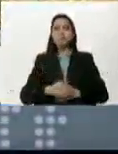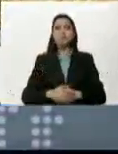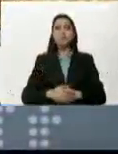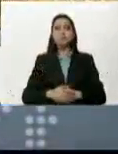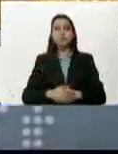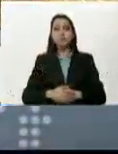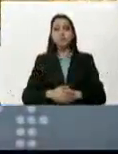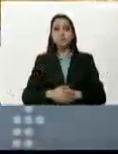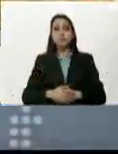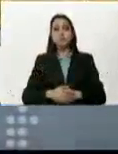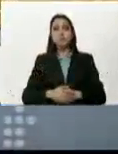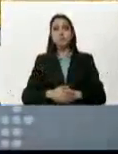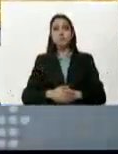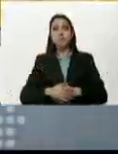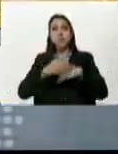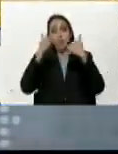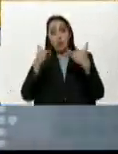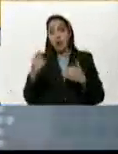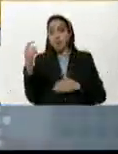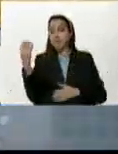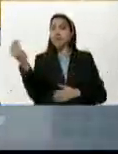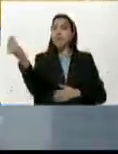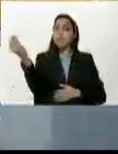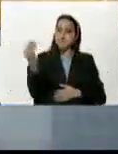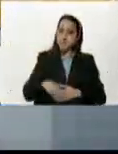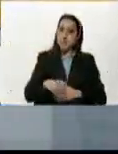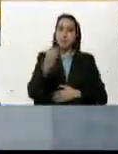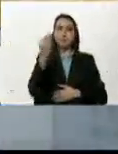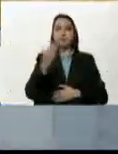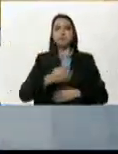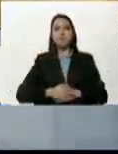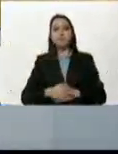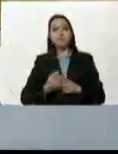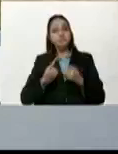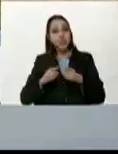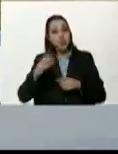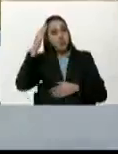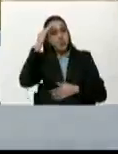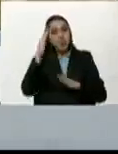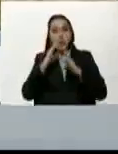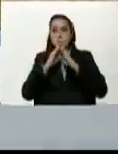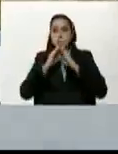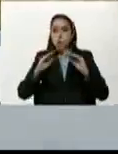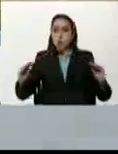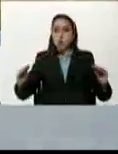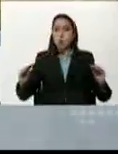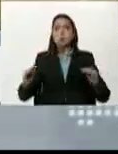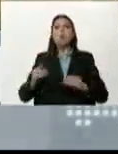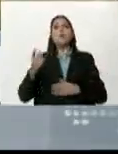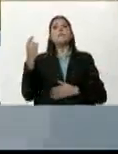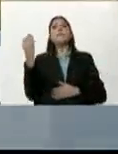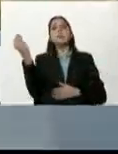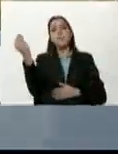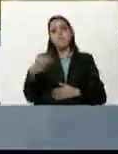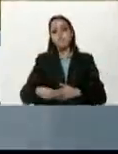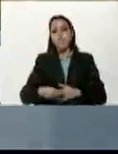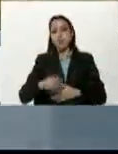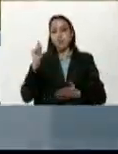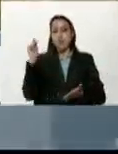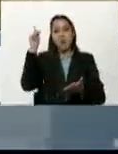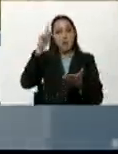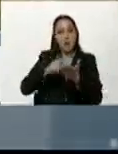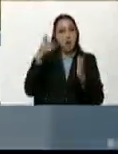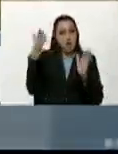y aunque todavía falta mucho debe saberlo todo falta mucho para llegar al